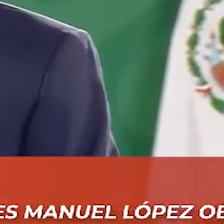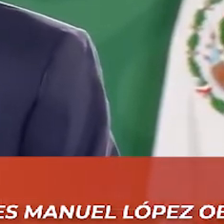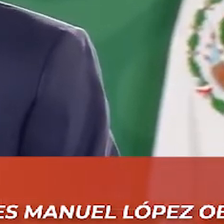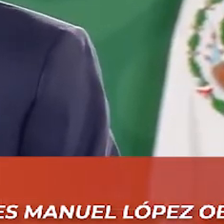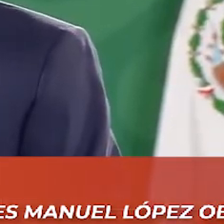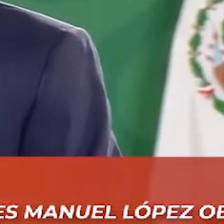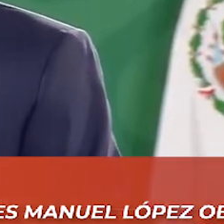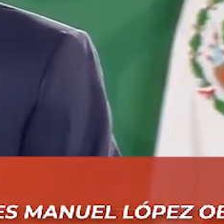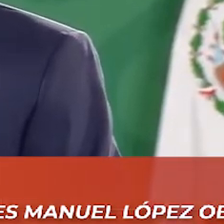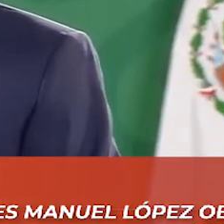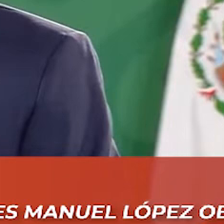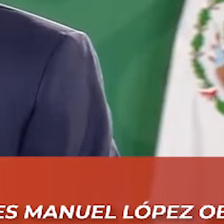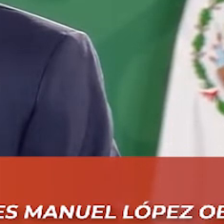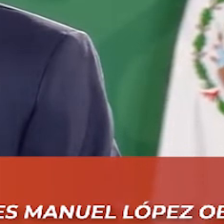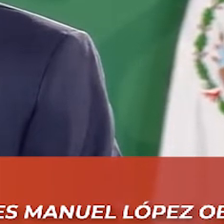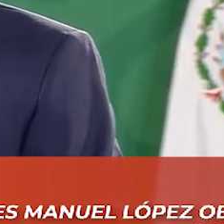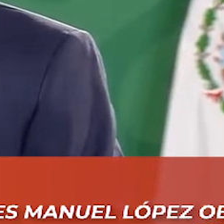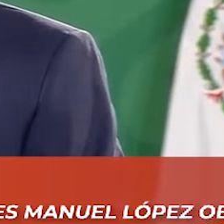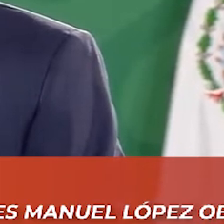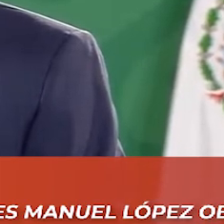llevar a cabo el saqueo